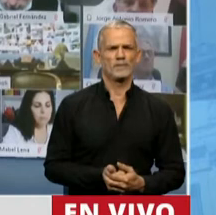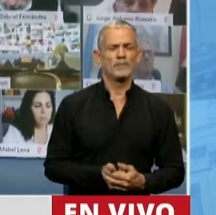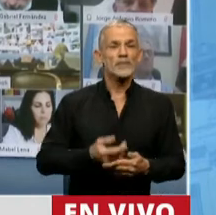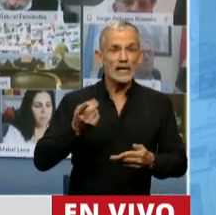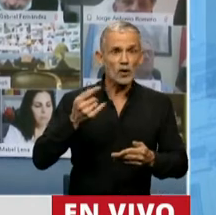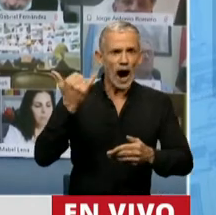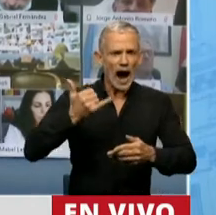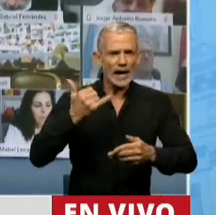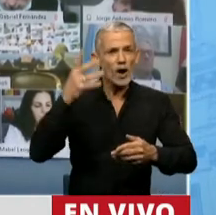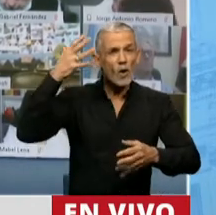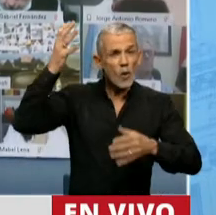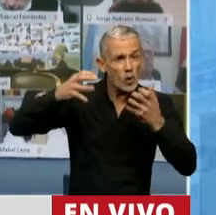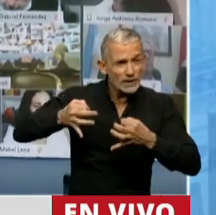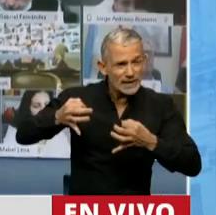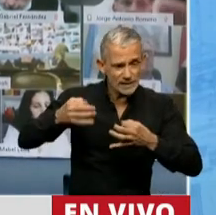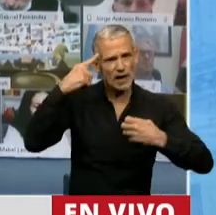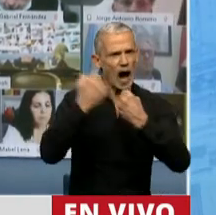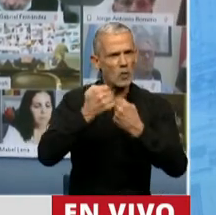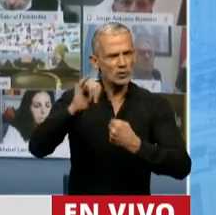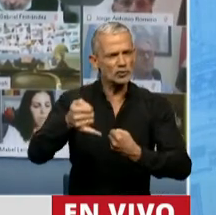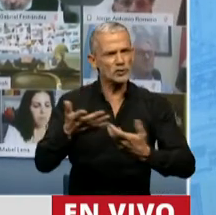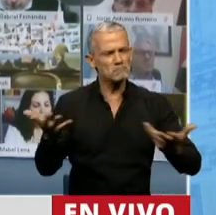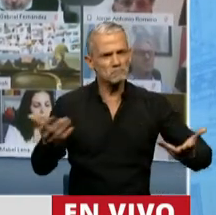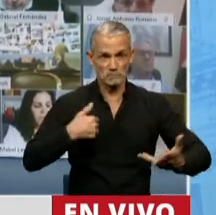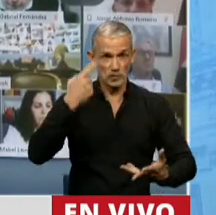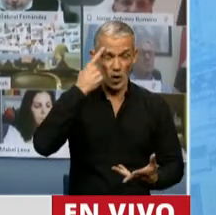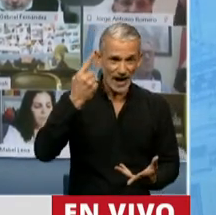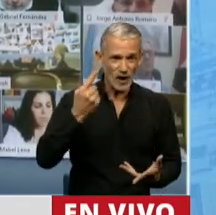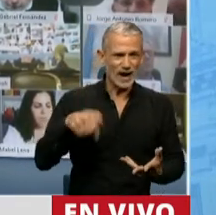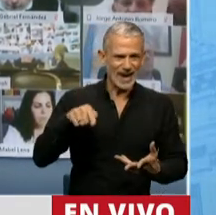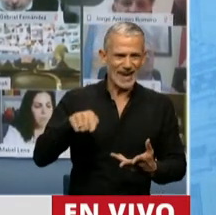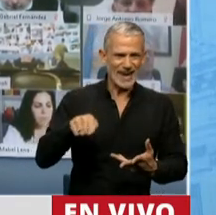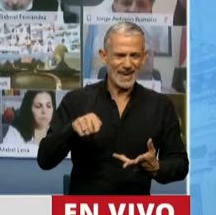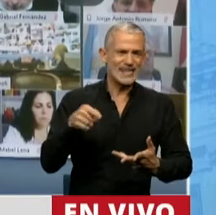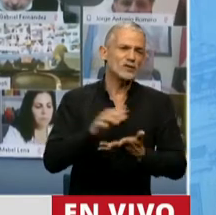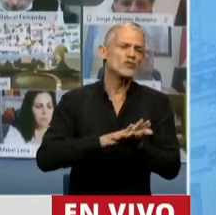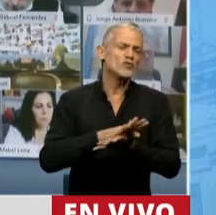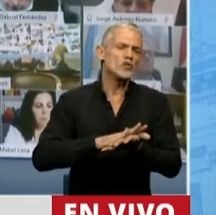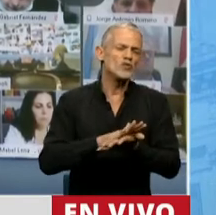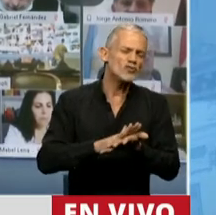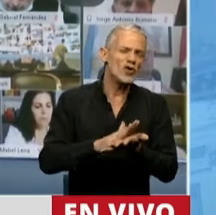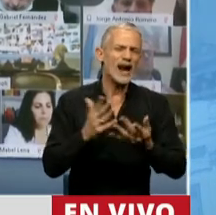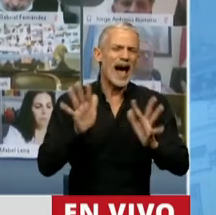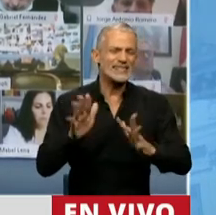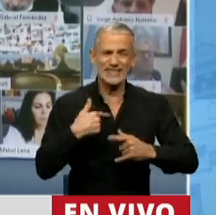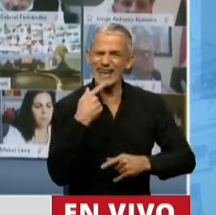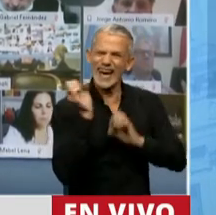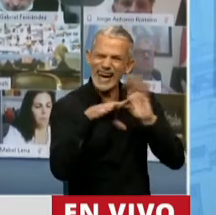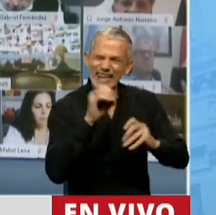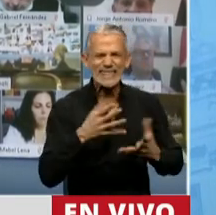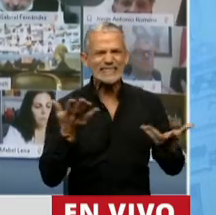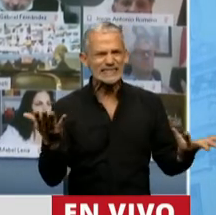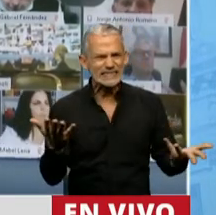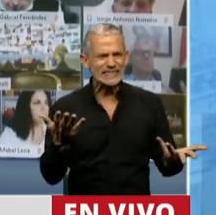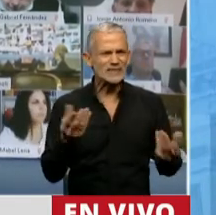con homologación de la justicia, y por eso me parece que resulta hasta de mal gusto, si se quiere, porque es una